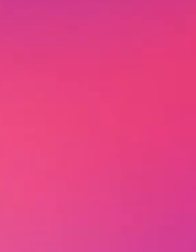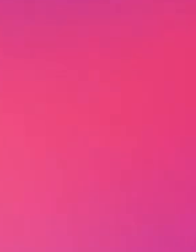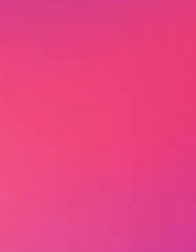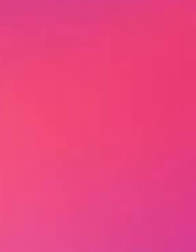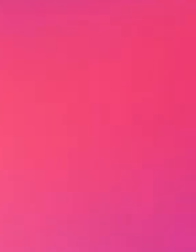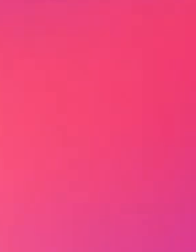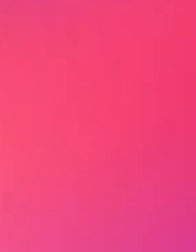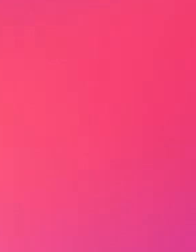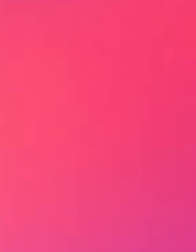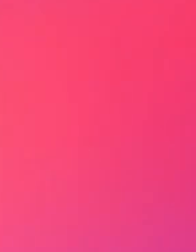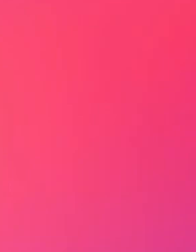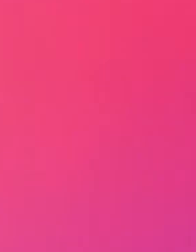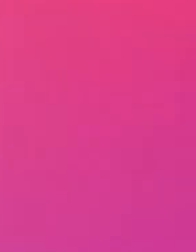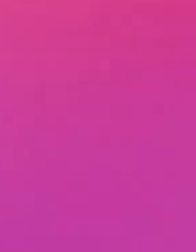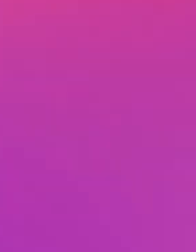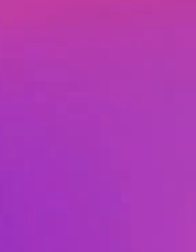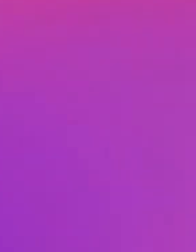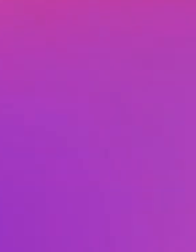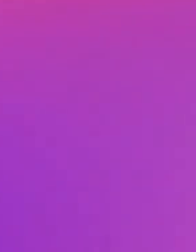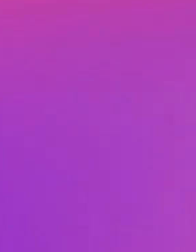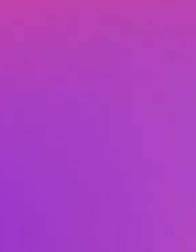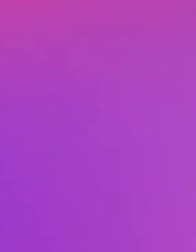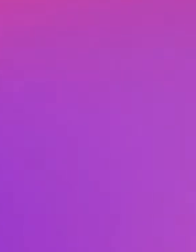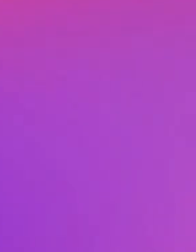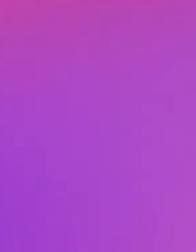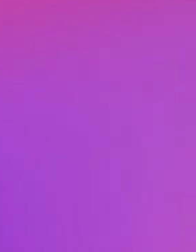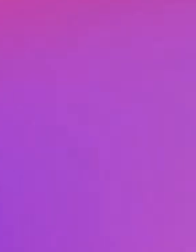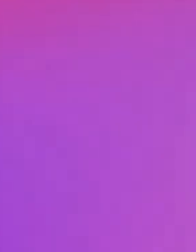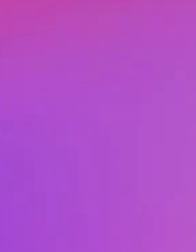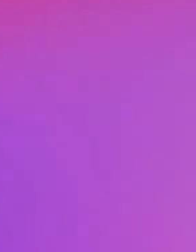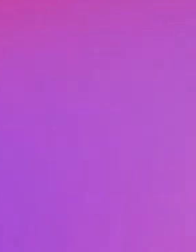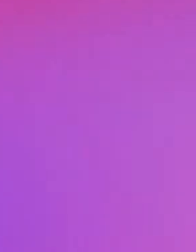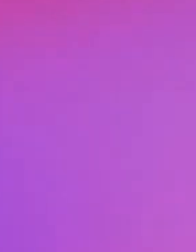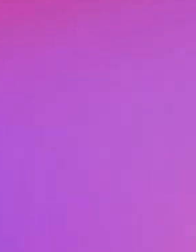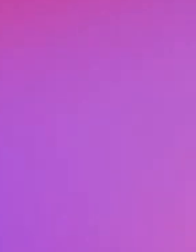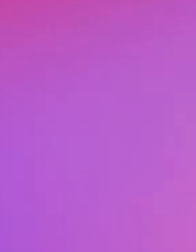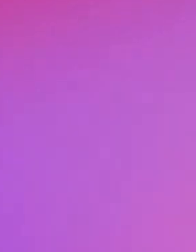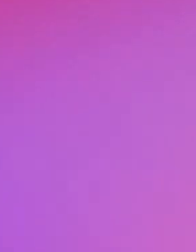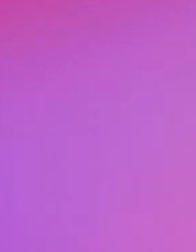conalitec.cep.gov.mx. Y recuerda que también cuentas con el sitio